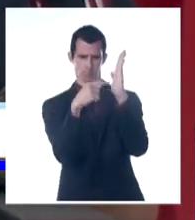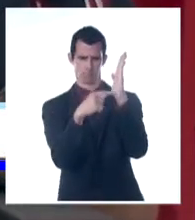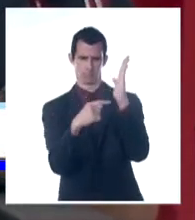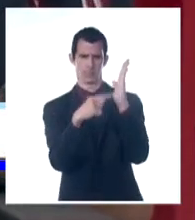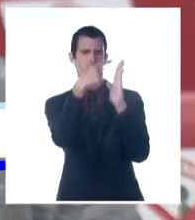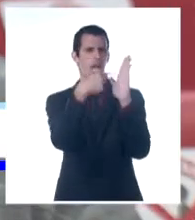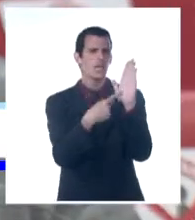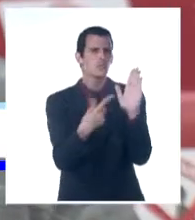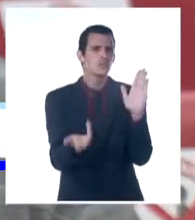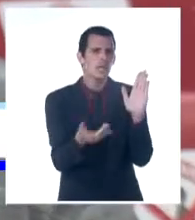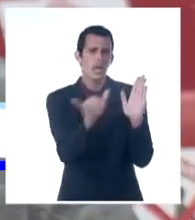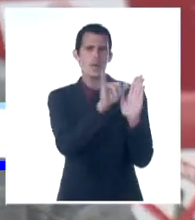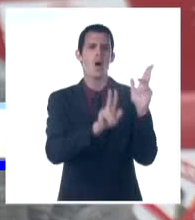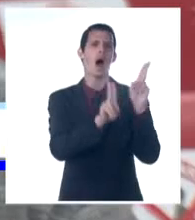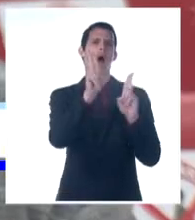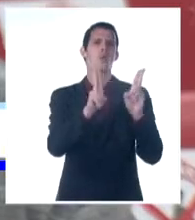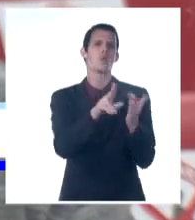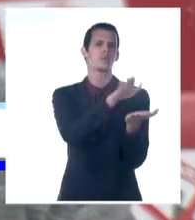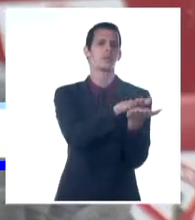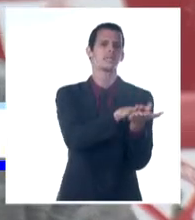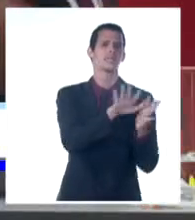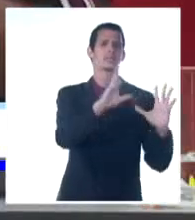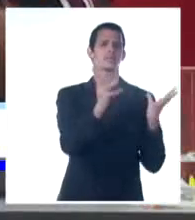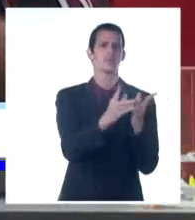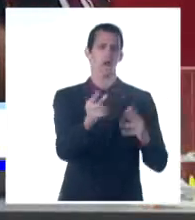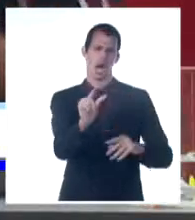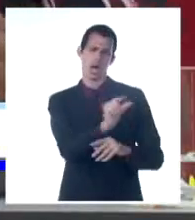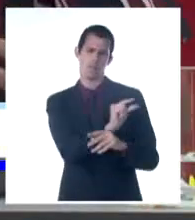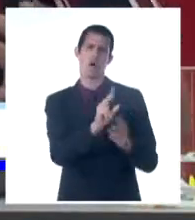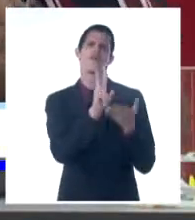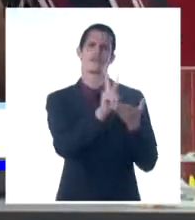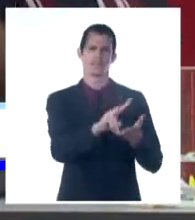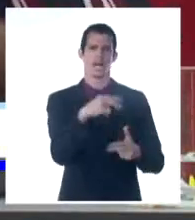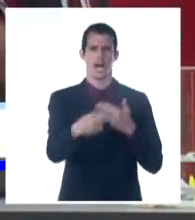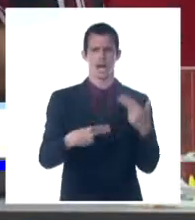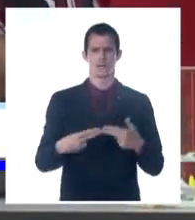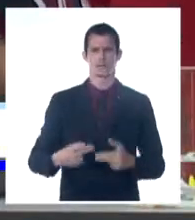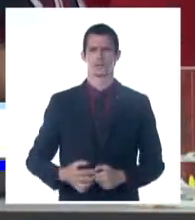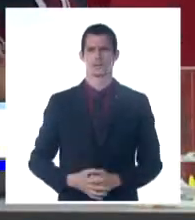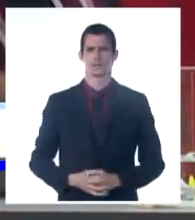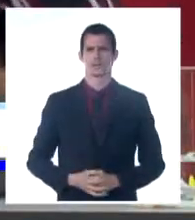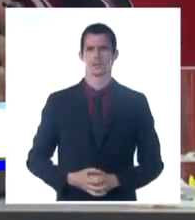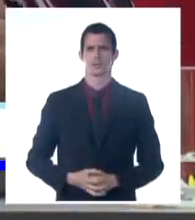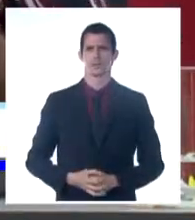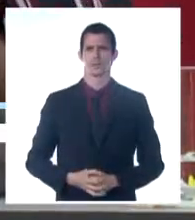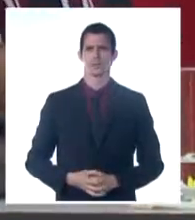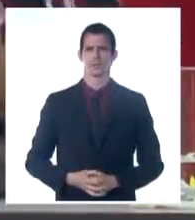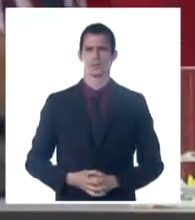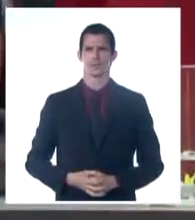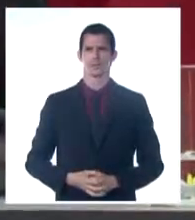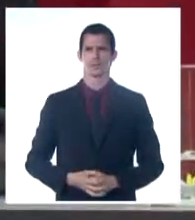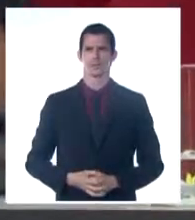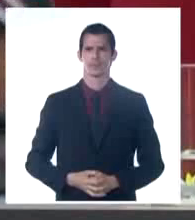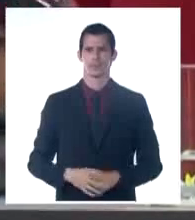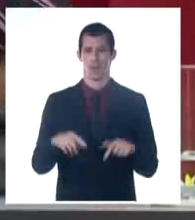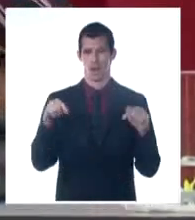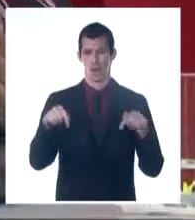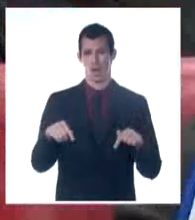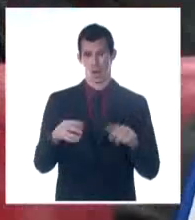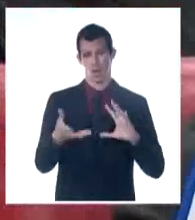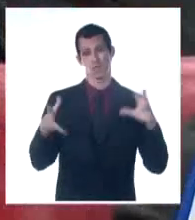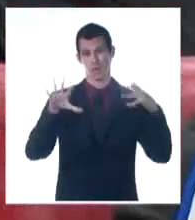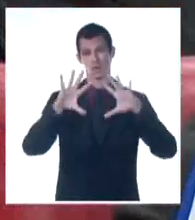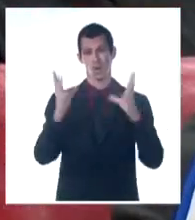de los compromisos de trabajo hechos por el territorio durante la última visita a la provincia en respuesta a la actual situación que enfrenta el